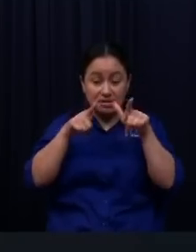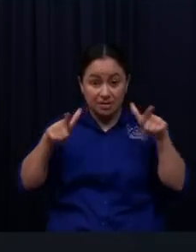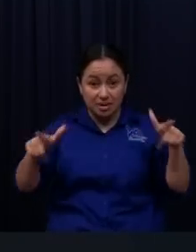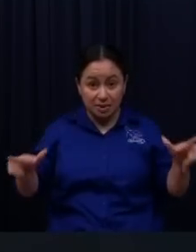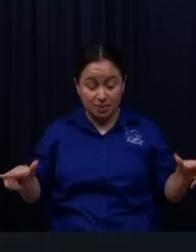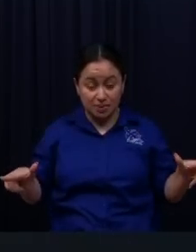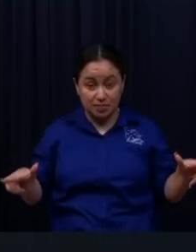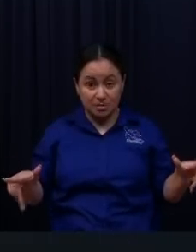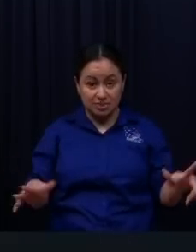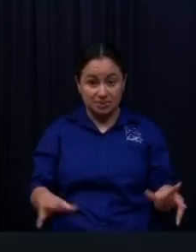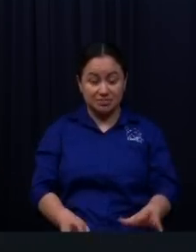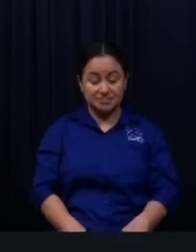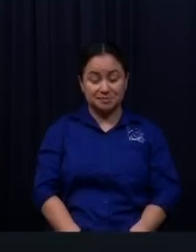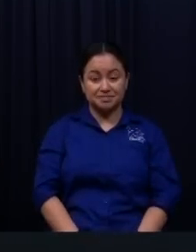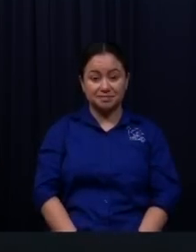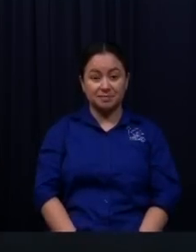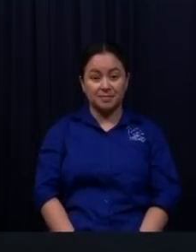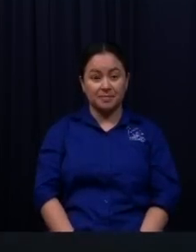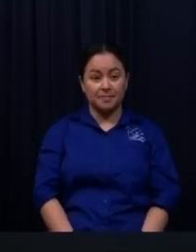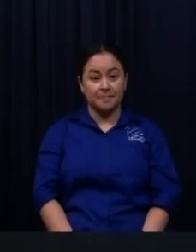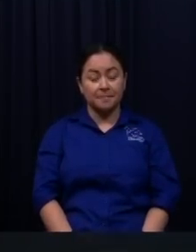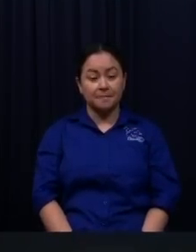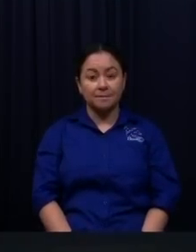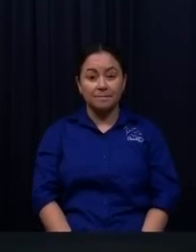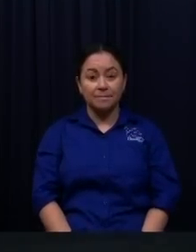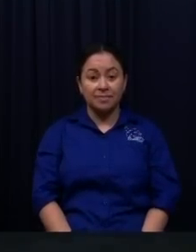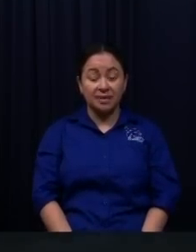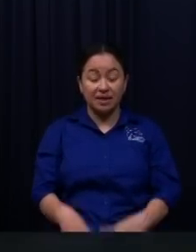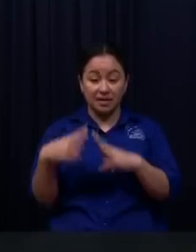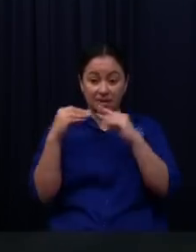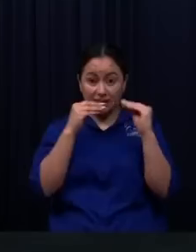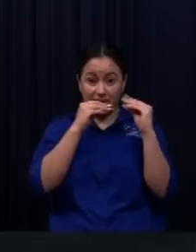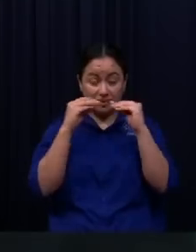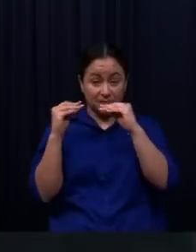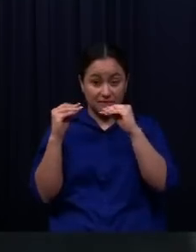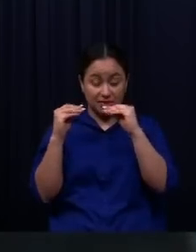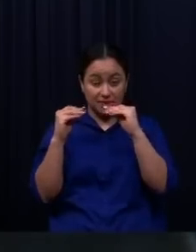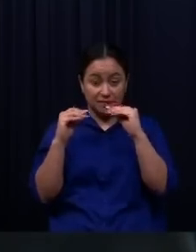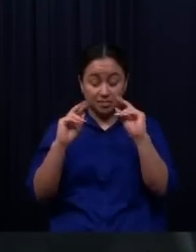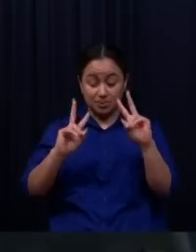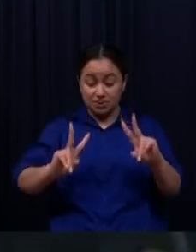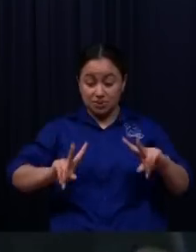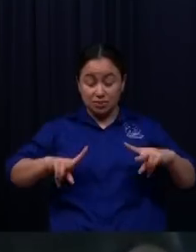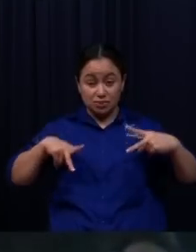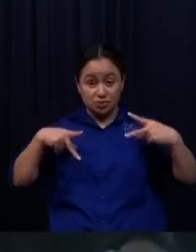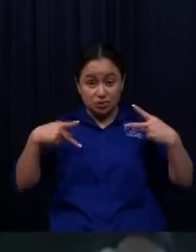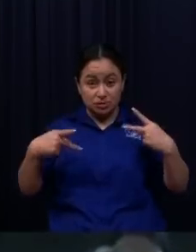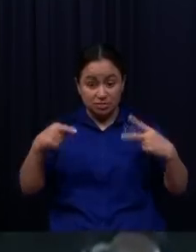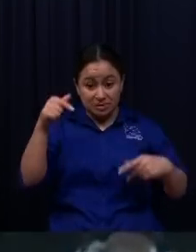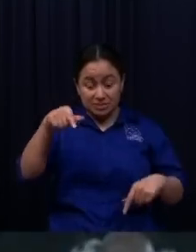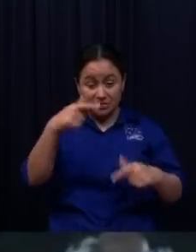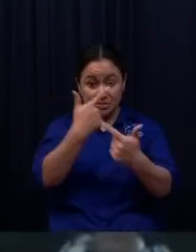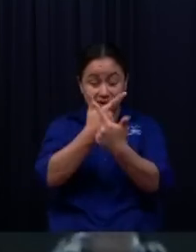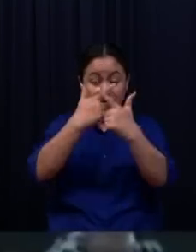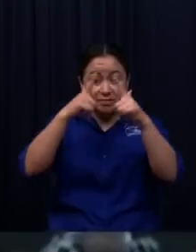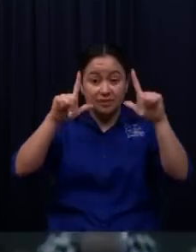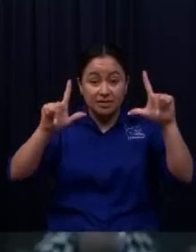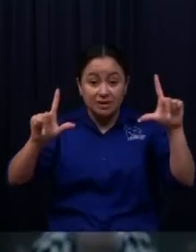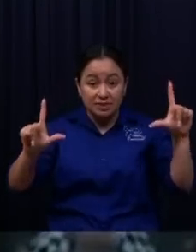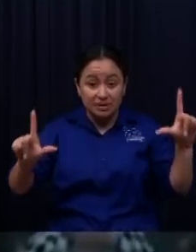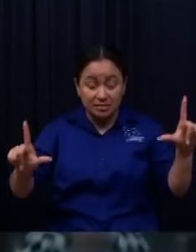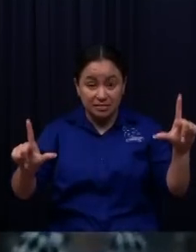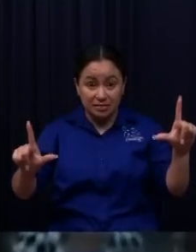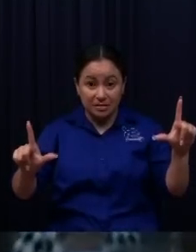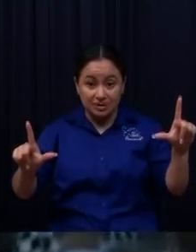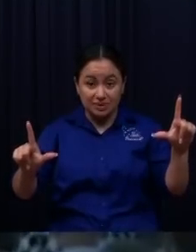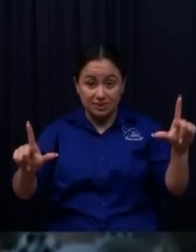el que no ofende con lo que dice, el tal es un hombre perfecto. Entonces esa libertad está restringida por las tres fronteras que hemos